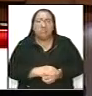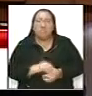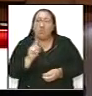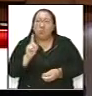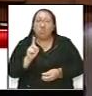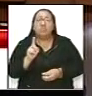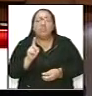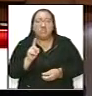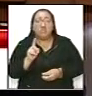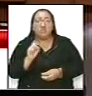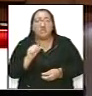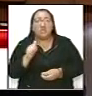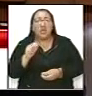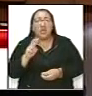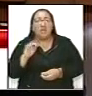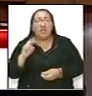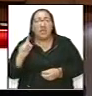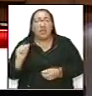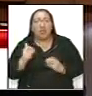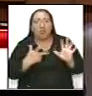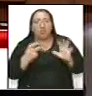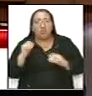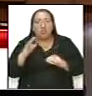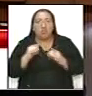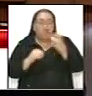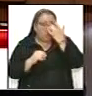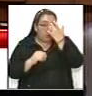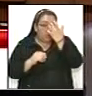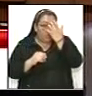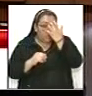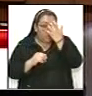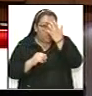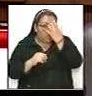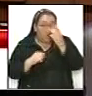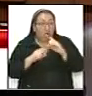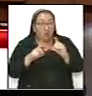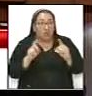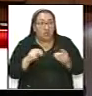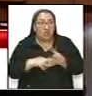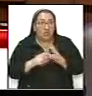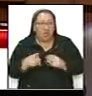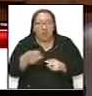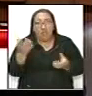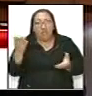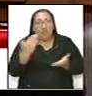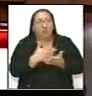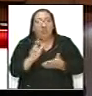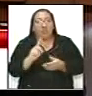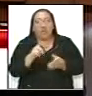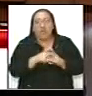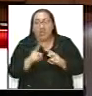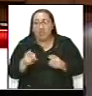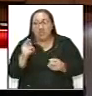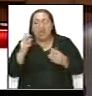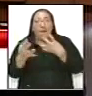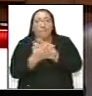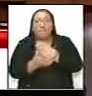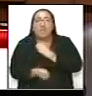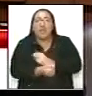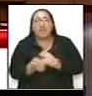sí, al señor Saavedra. 800 millones gastados en consultoría, no solamente merecería que fuera vacado, sino que estuviera